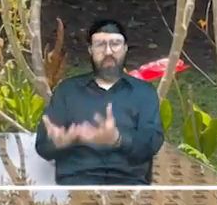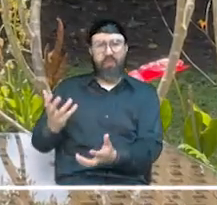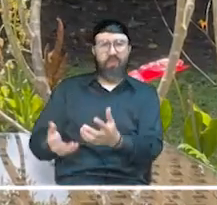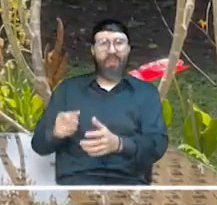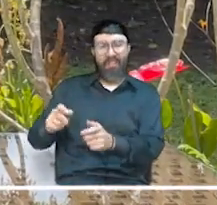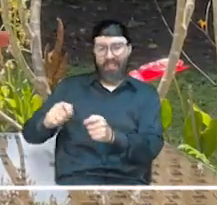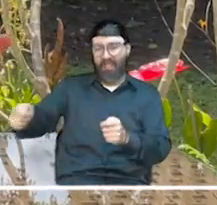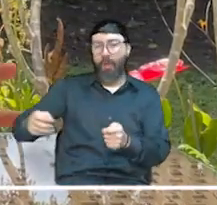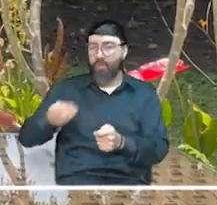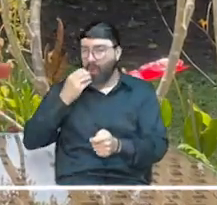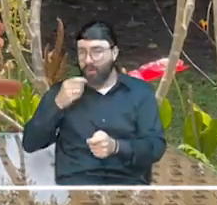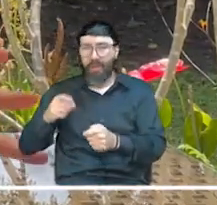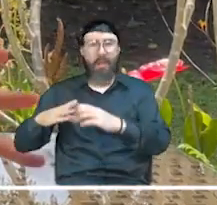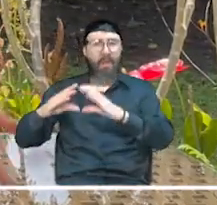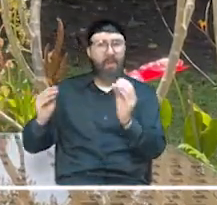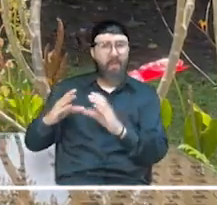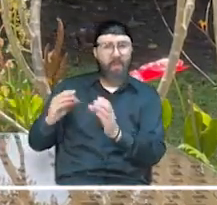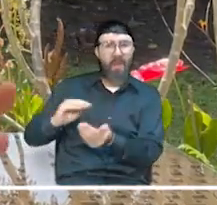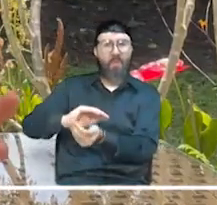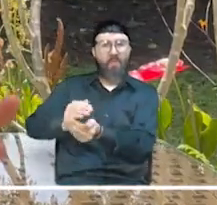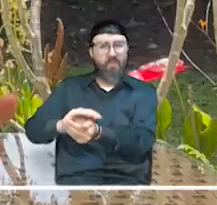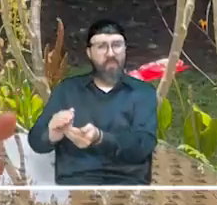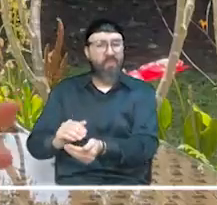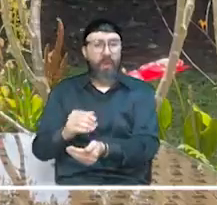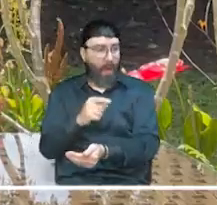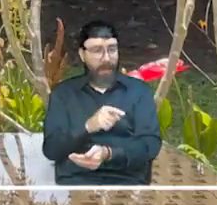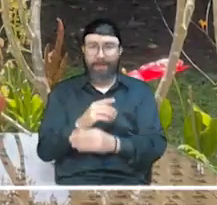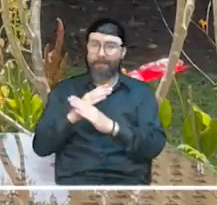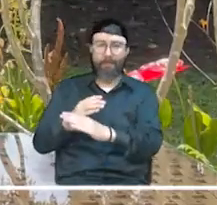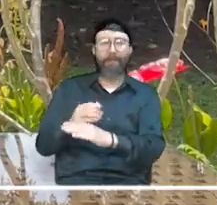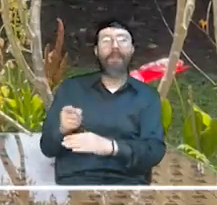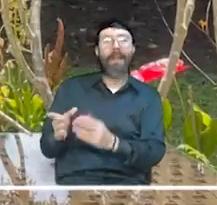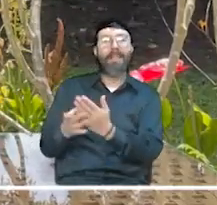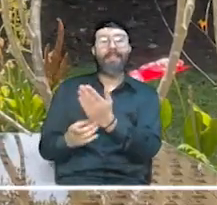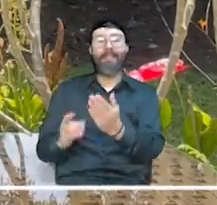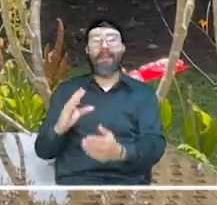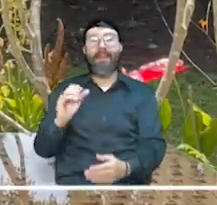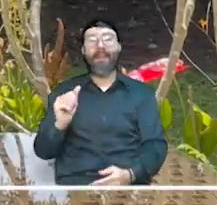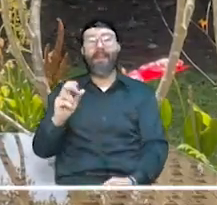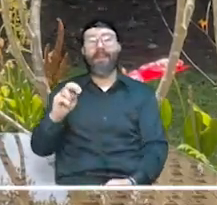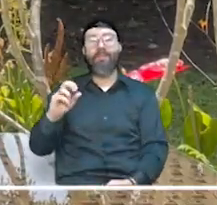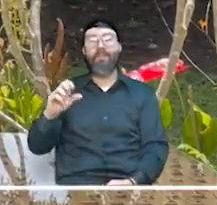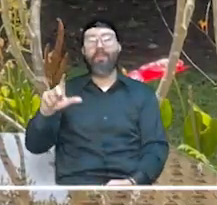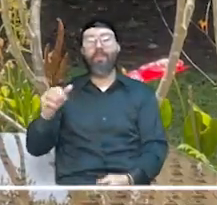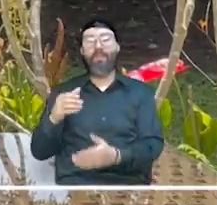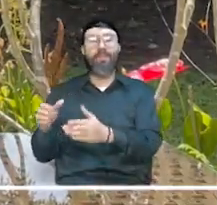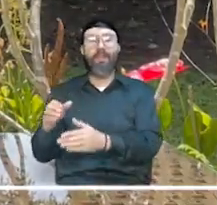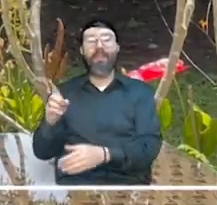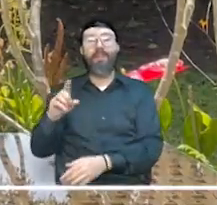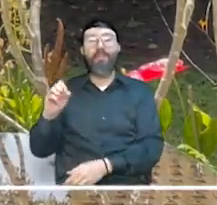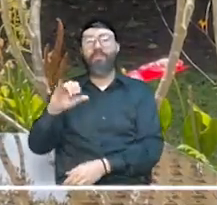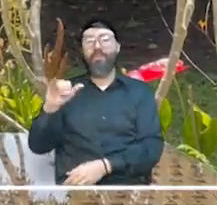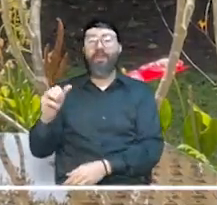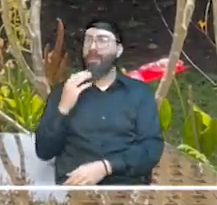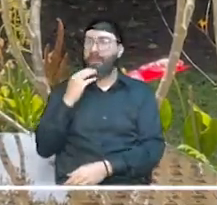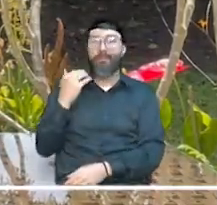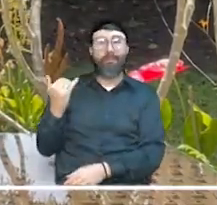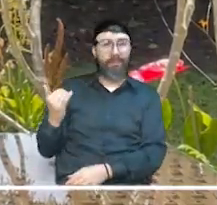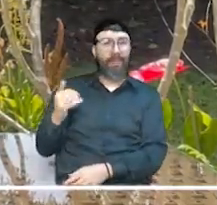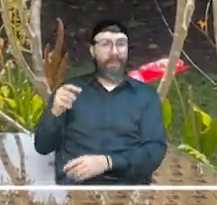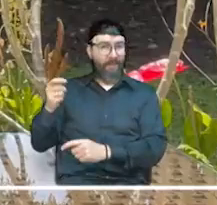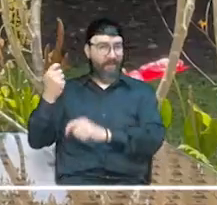hemos mencionado, como el de canola, el de soya, todos estos aceites que se consiguen en tarros plásticos que deben ser sometidos